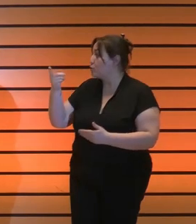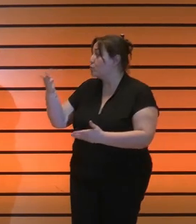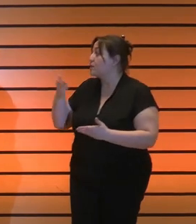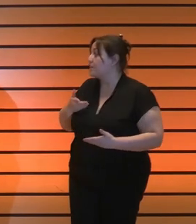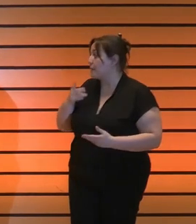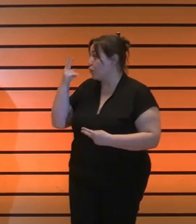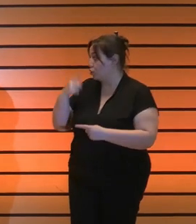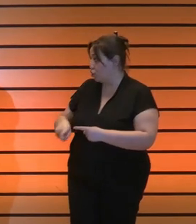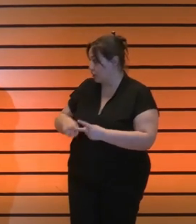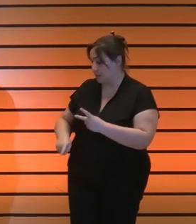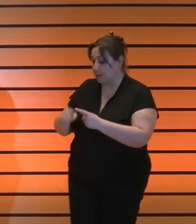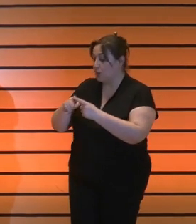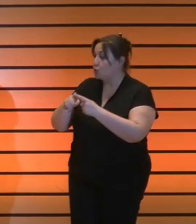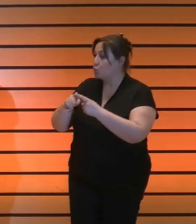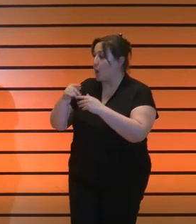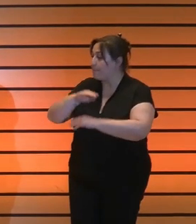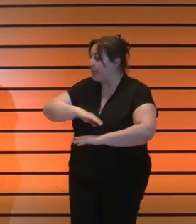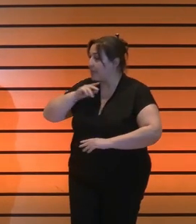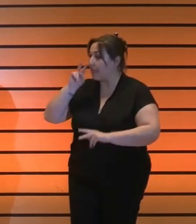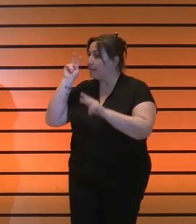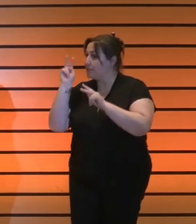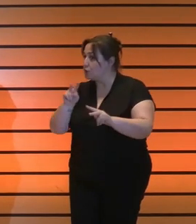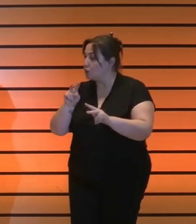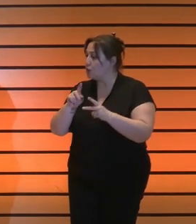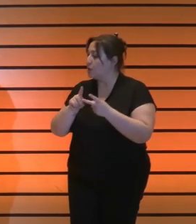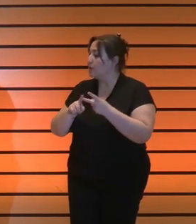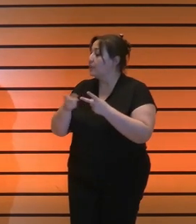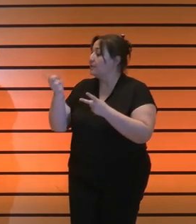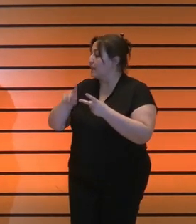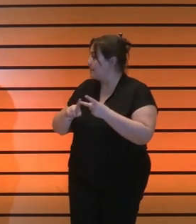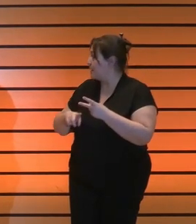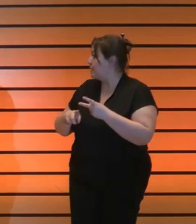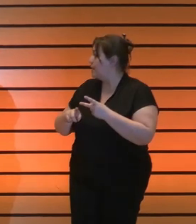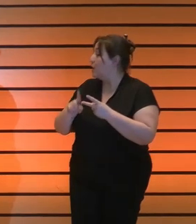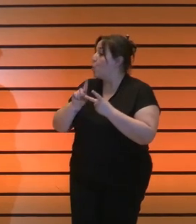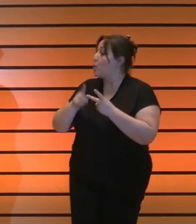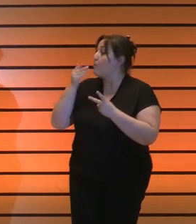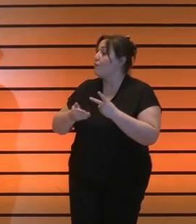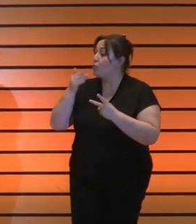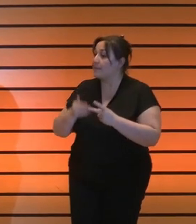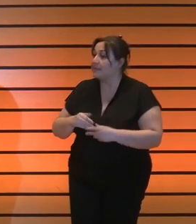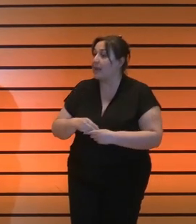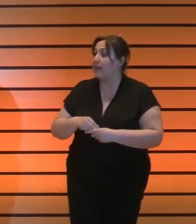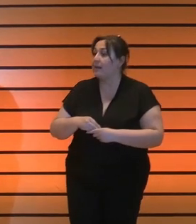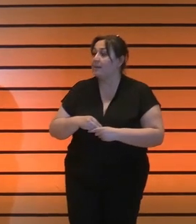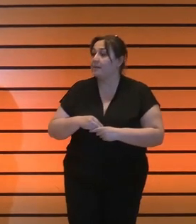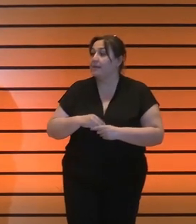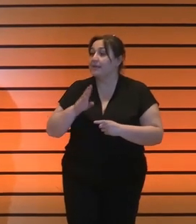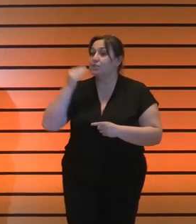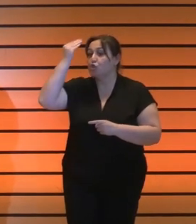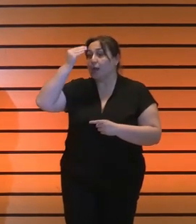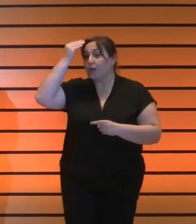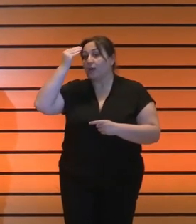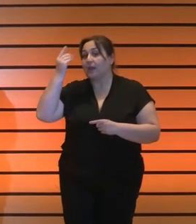Una tu capacidad de visión y también la implementación que habéis hecho en Castilla y león y una fundamental Y es que yo creo